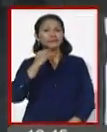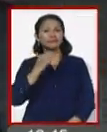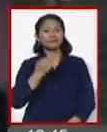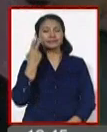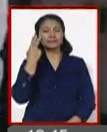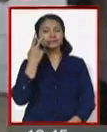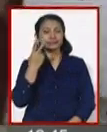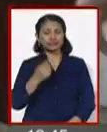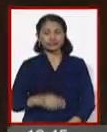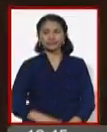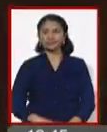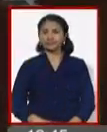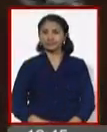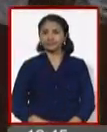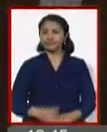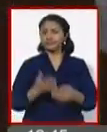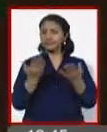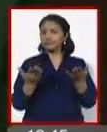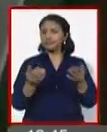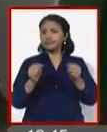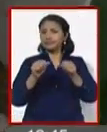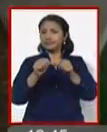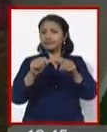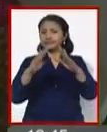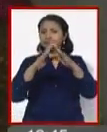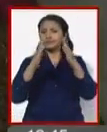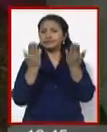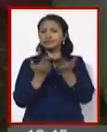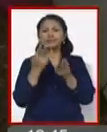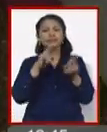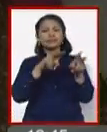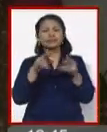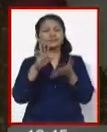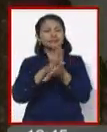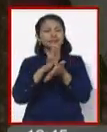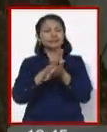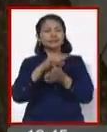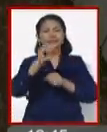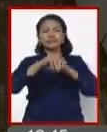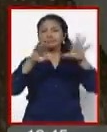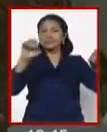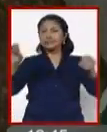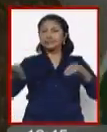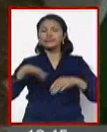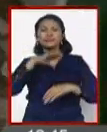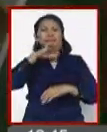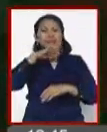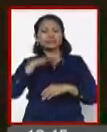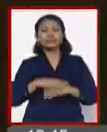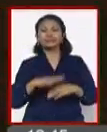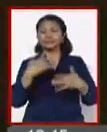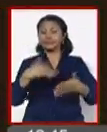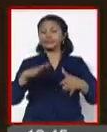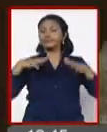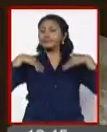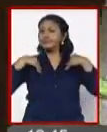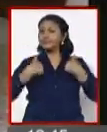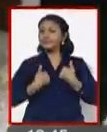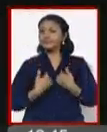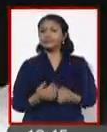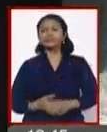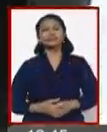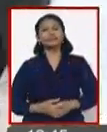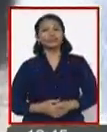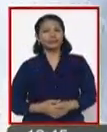Autónoma Gabriel René Moreno, propiamente aquí en los módulos. Podemos observar que hay papeles por todos lados. Los alumnos, cansados de